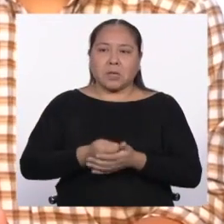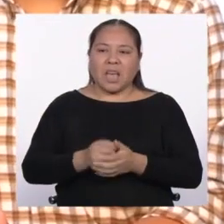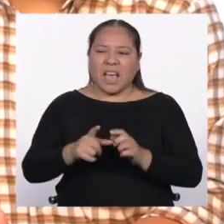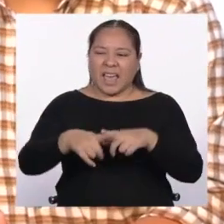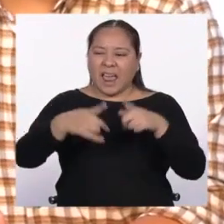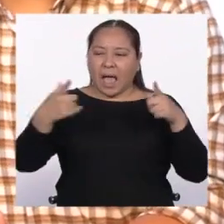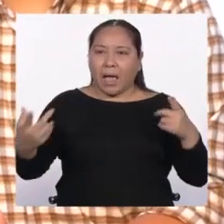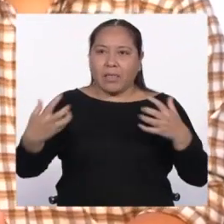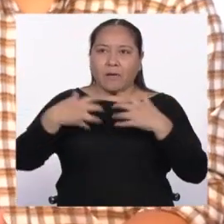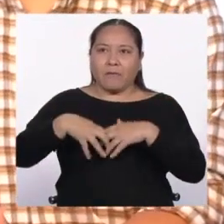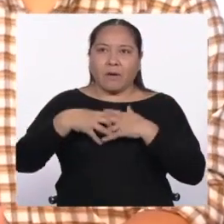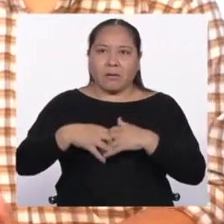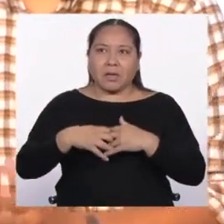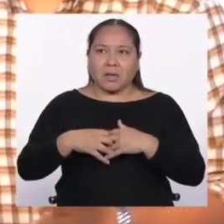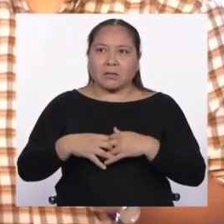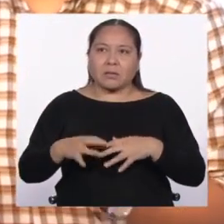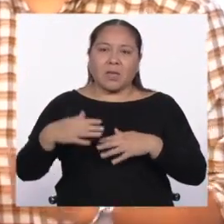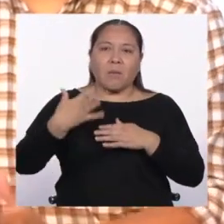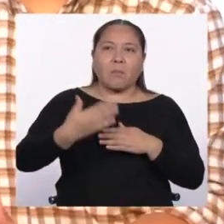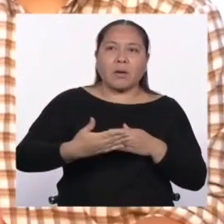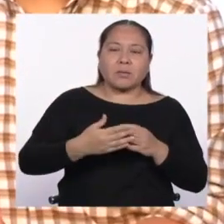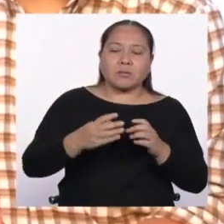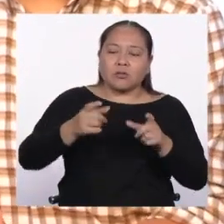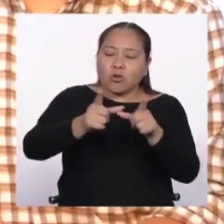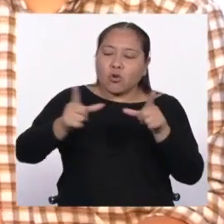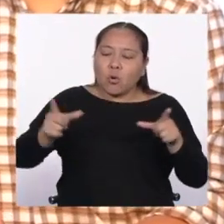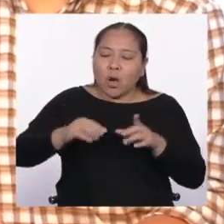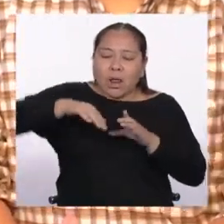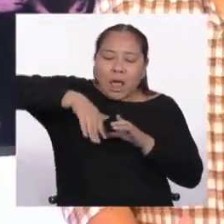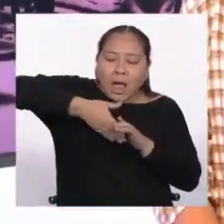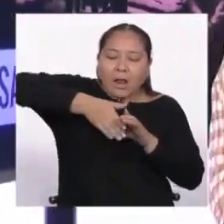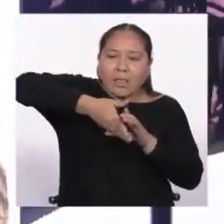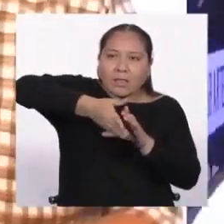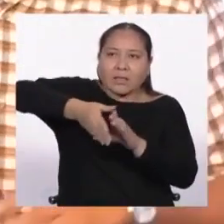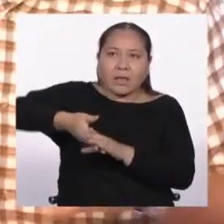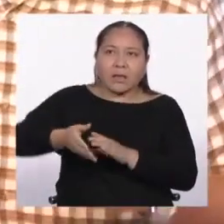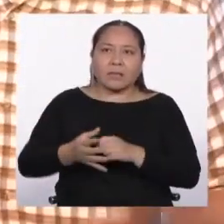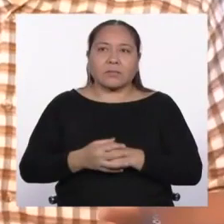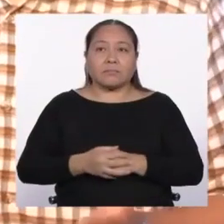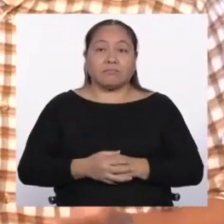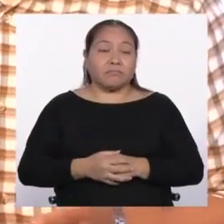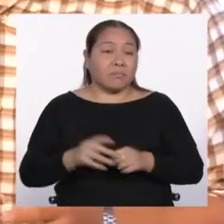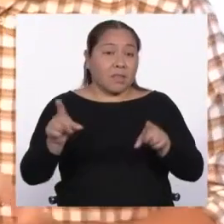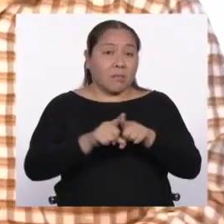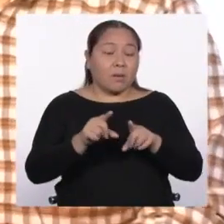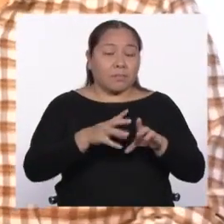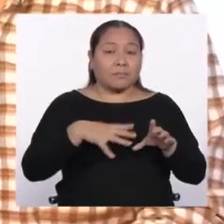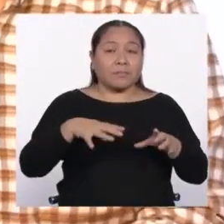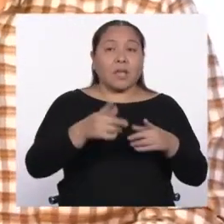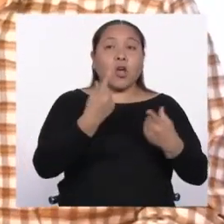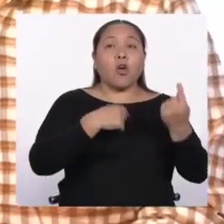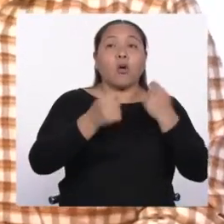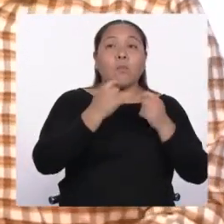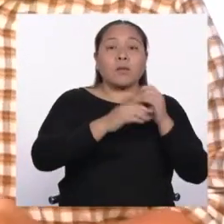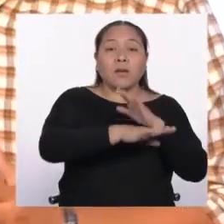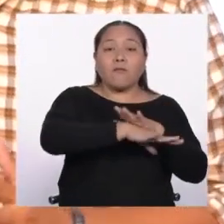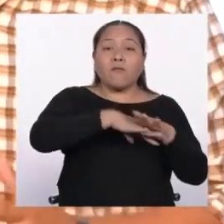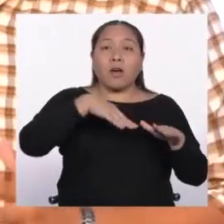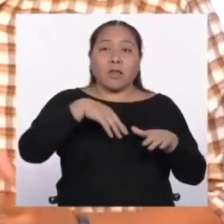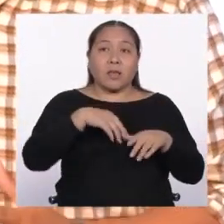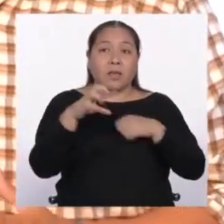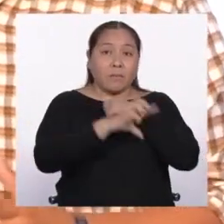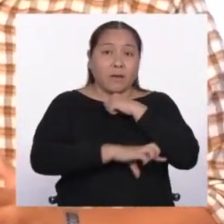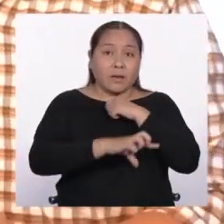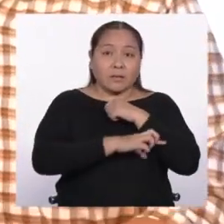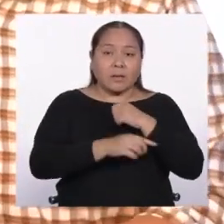fábricas que en realidad terminaron siendo grandes talleres artesanales. Por otro lado, el comercio exterior estaba